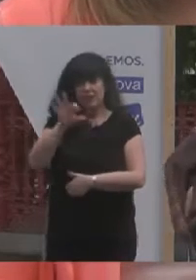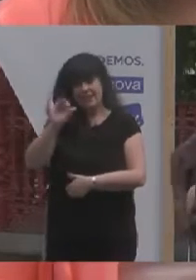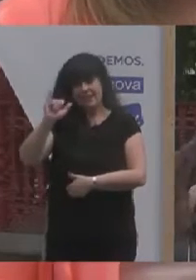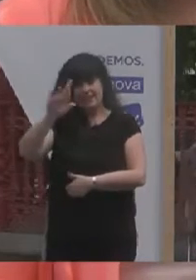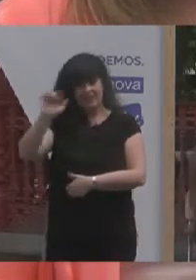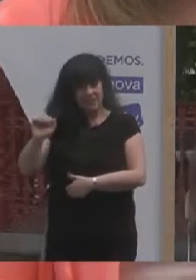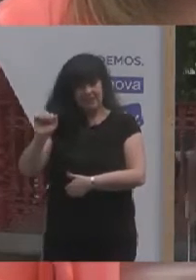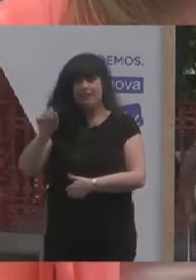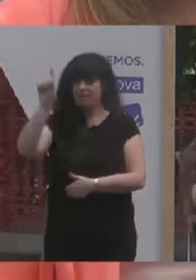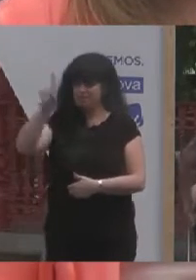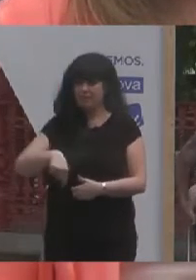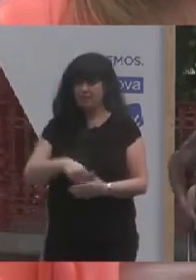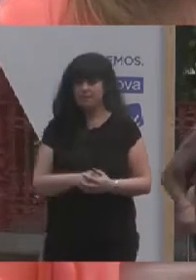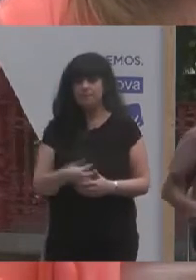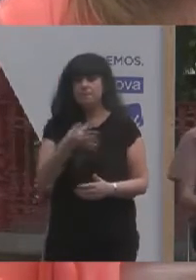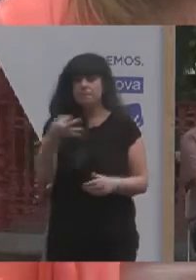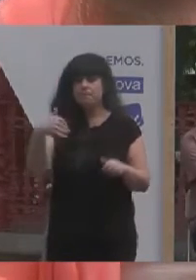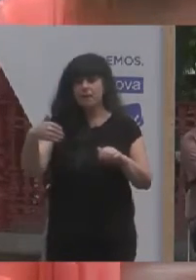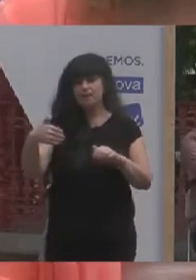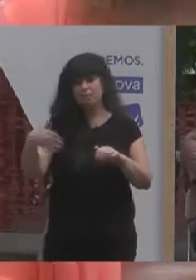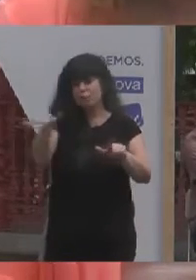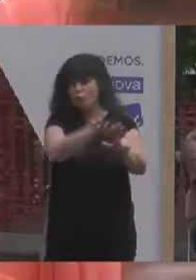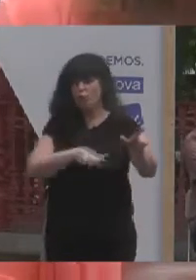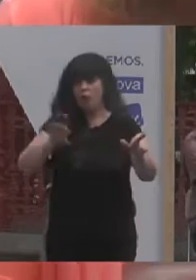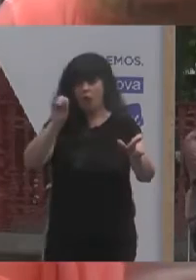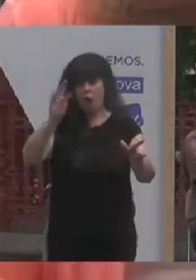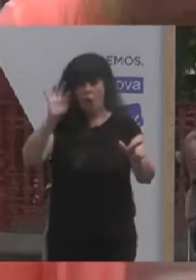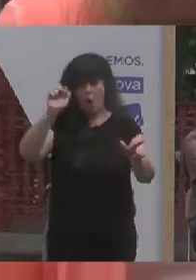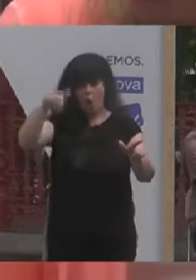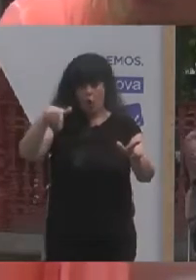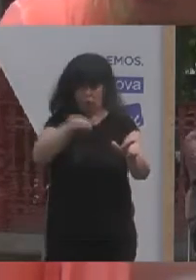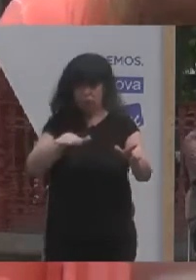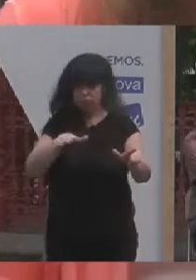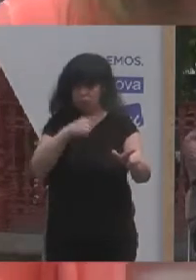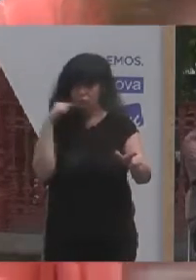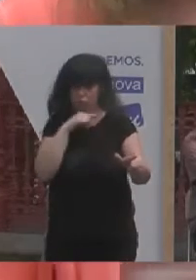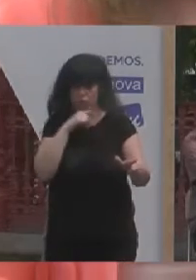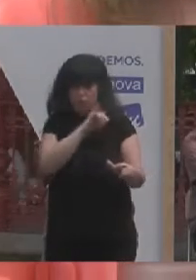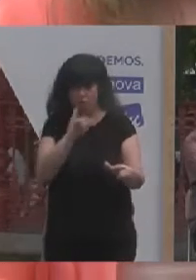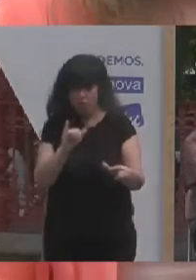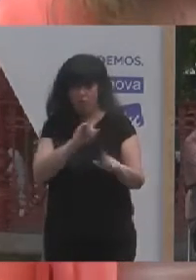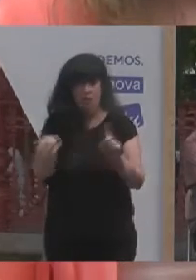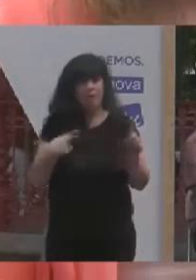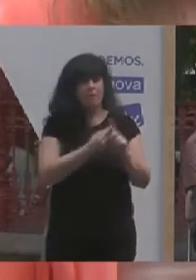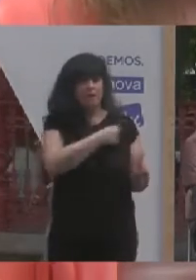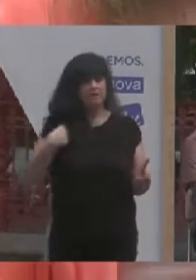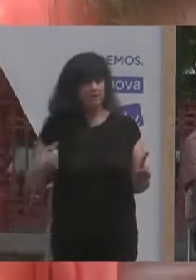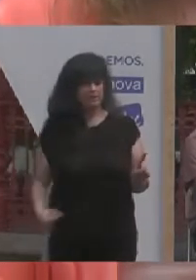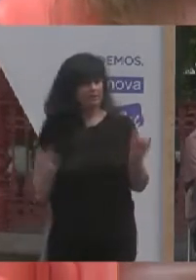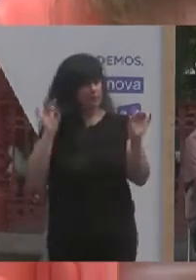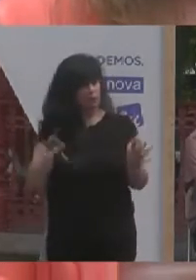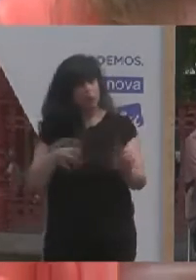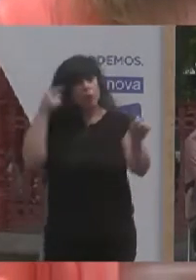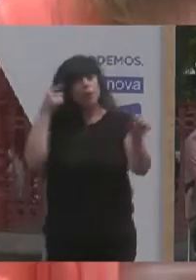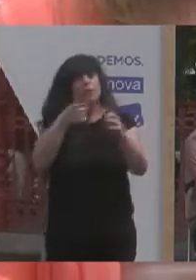un cerco da OTAN de toda Rusia e ademais un cerco tamén de China para negarlle as vías